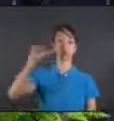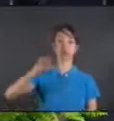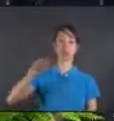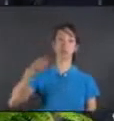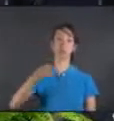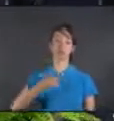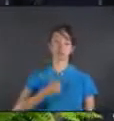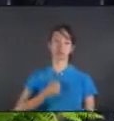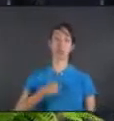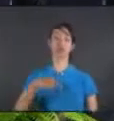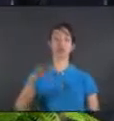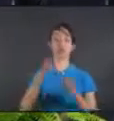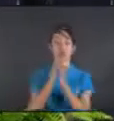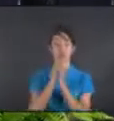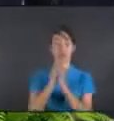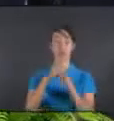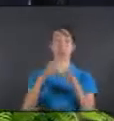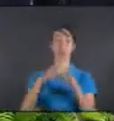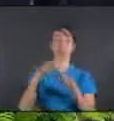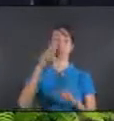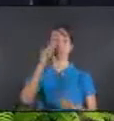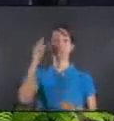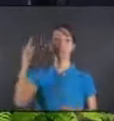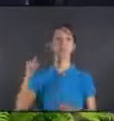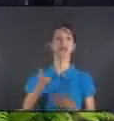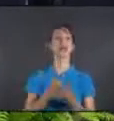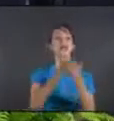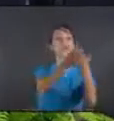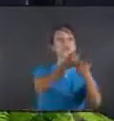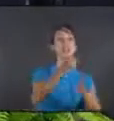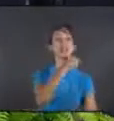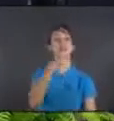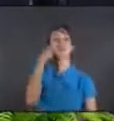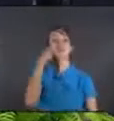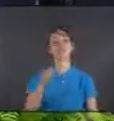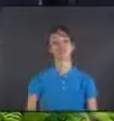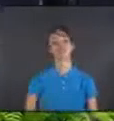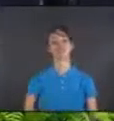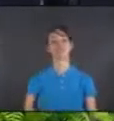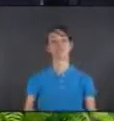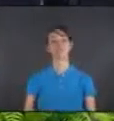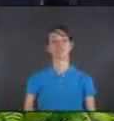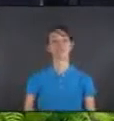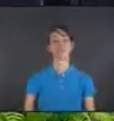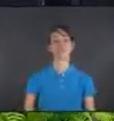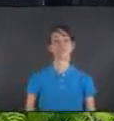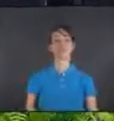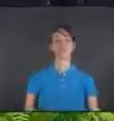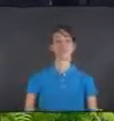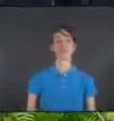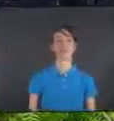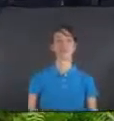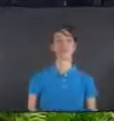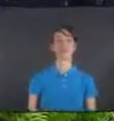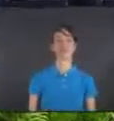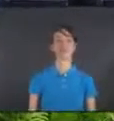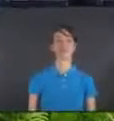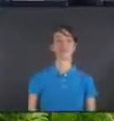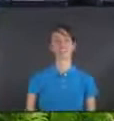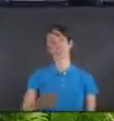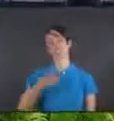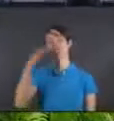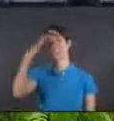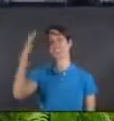de haber un reinicio también en ti, puesto que todo lo que viene, lo bueno que viene sobre la cabeza, tiene que